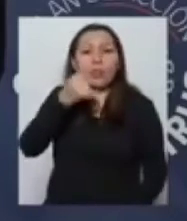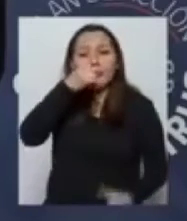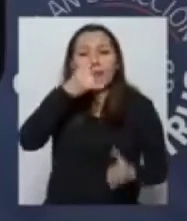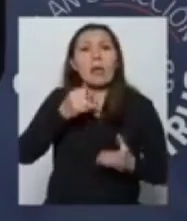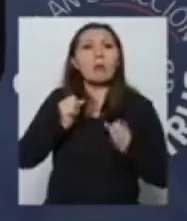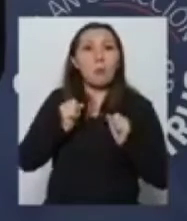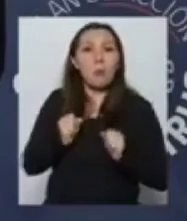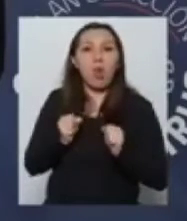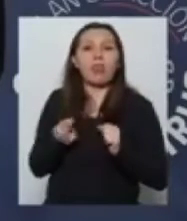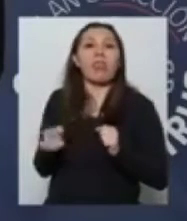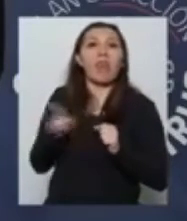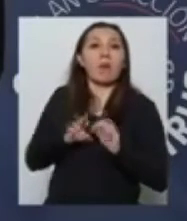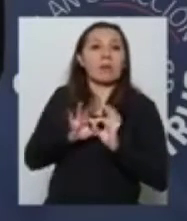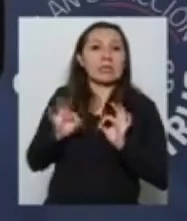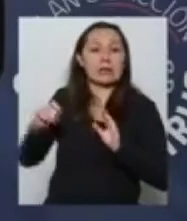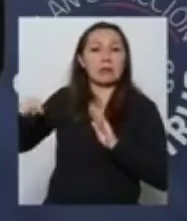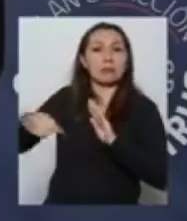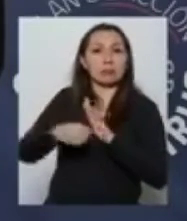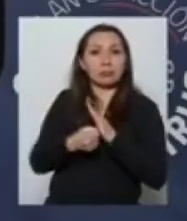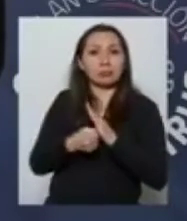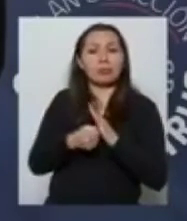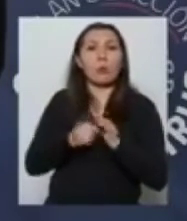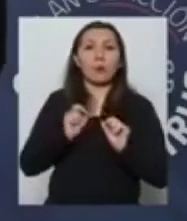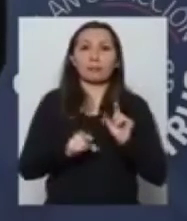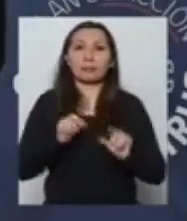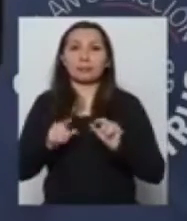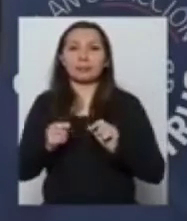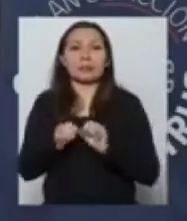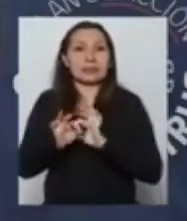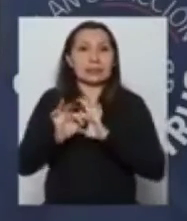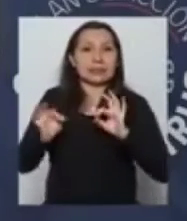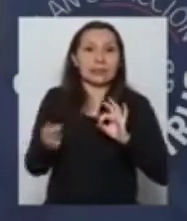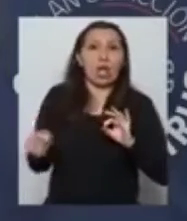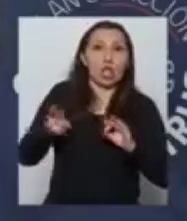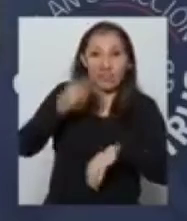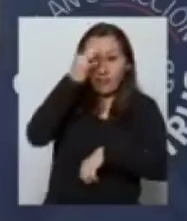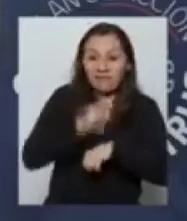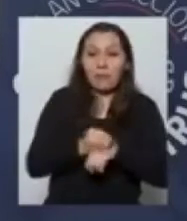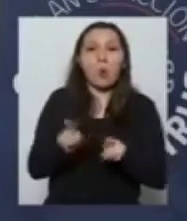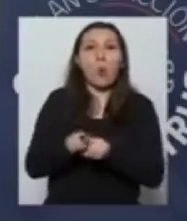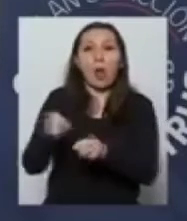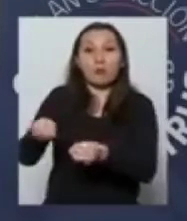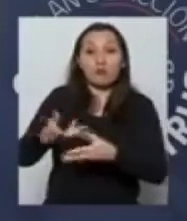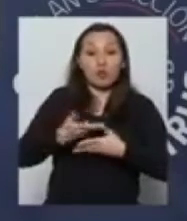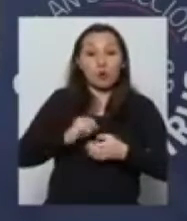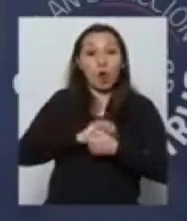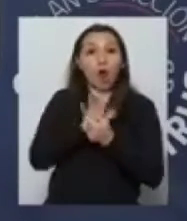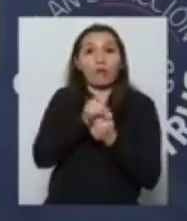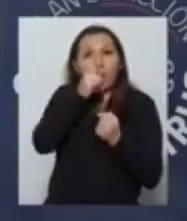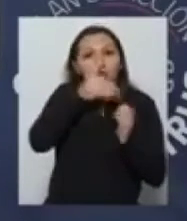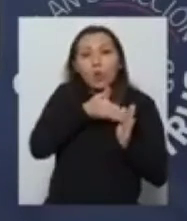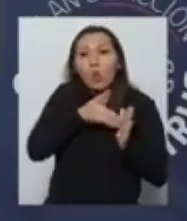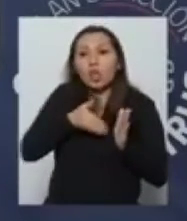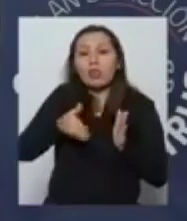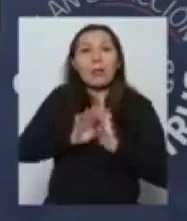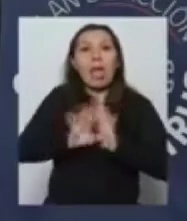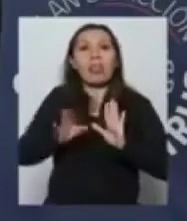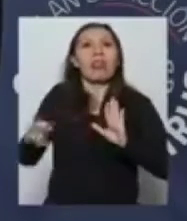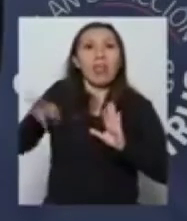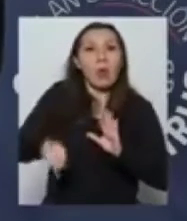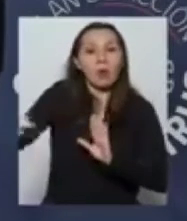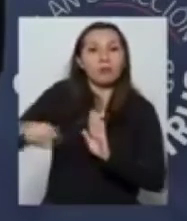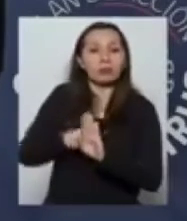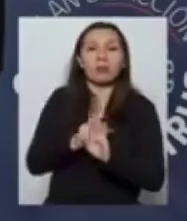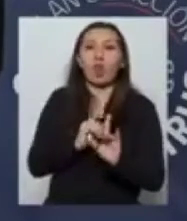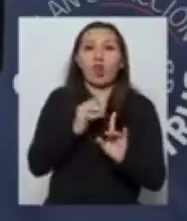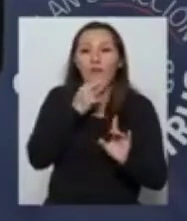dura y qué intensidad tiene la inmunidad producida por la infección por coronavirus, no vamos a